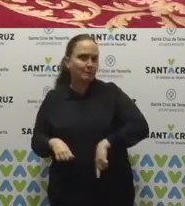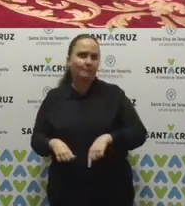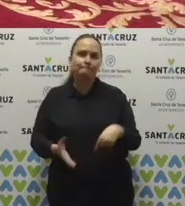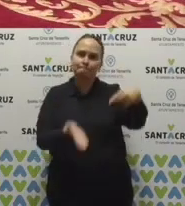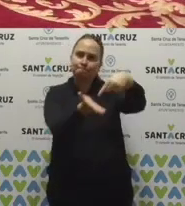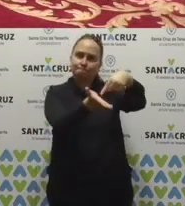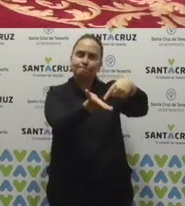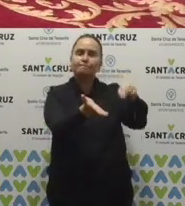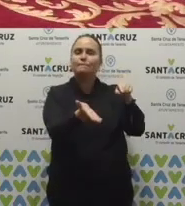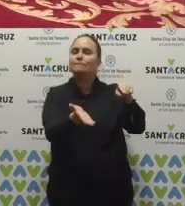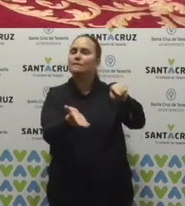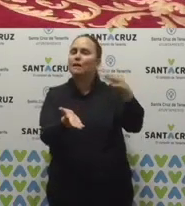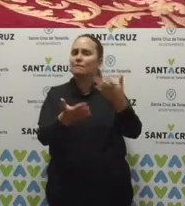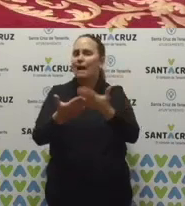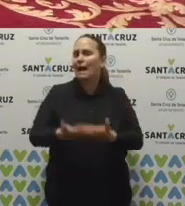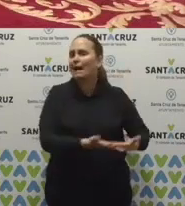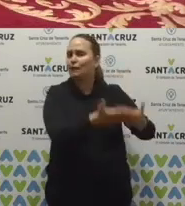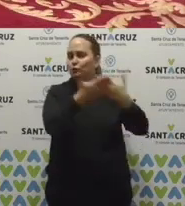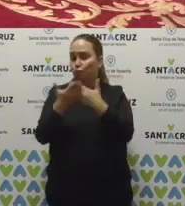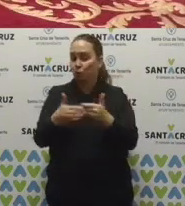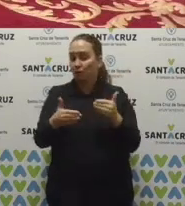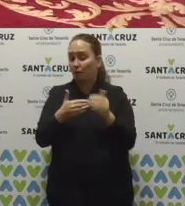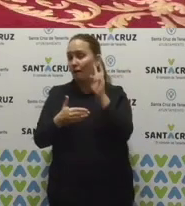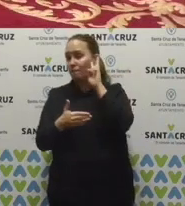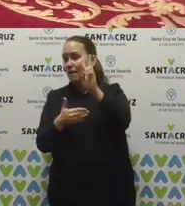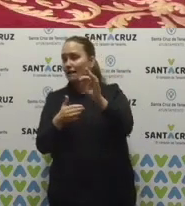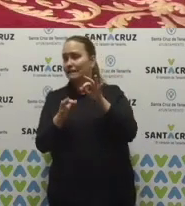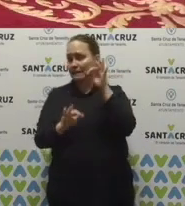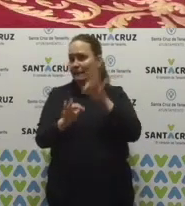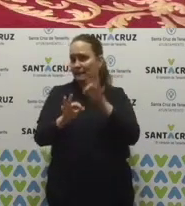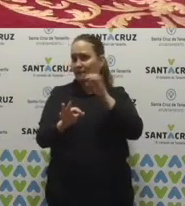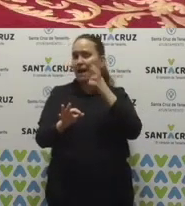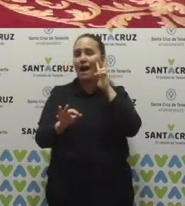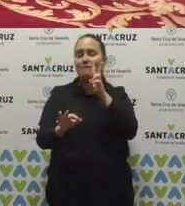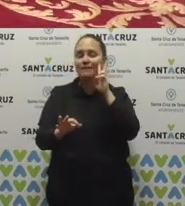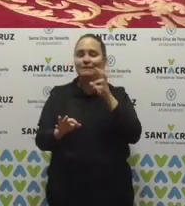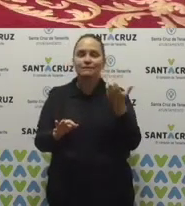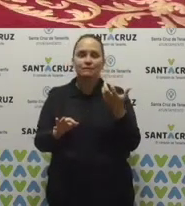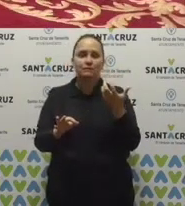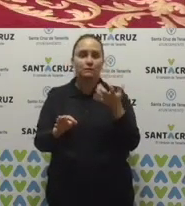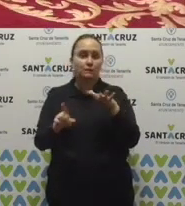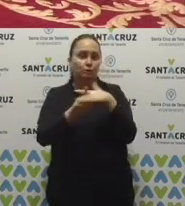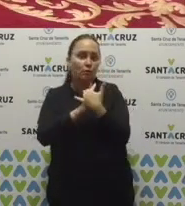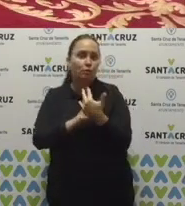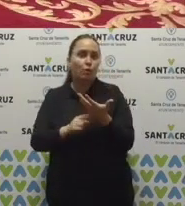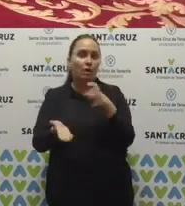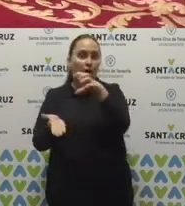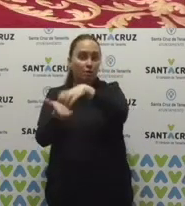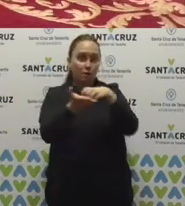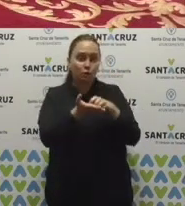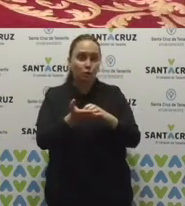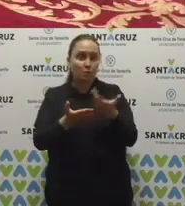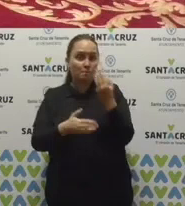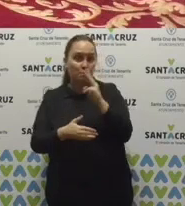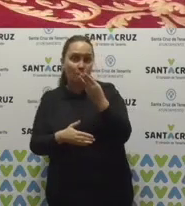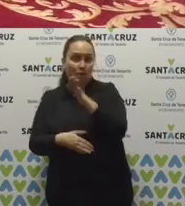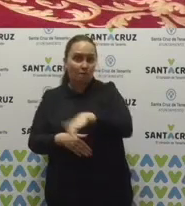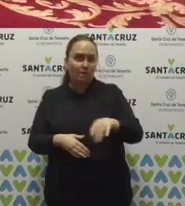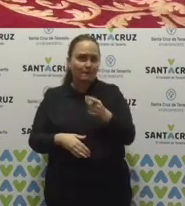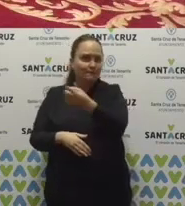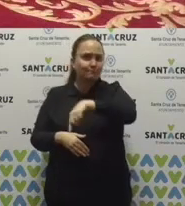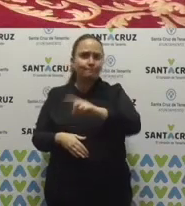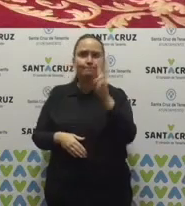estudio ante el próximo mes de septiembre sobre la situación de los centros públicos de infantil y primaria de alhama donde se tengan en cuenta